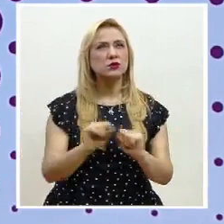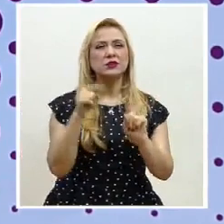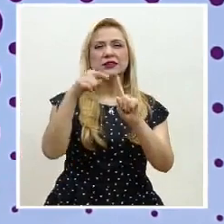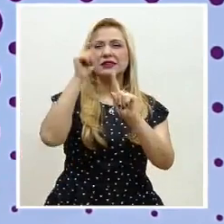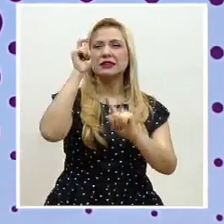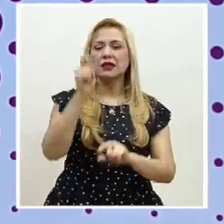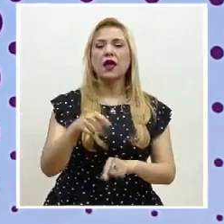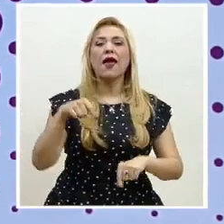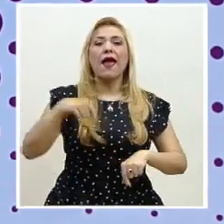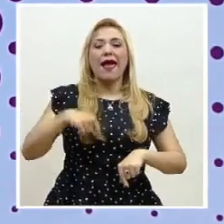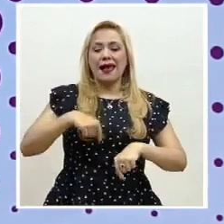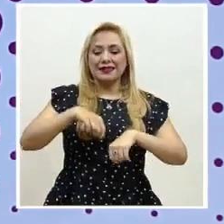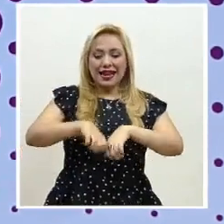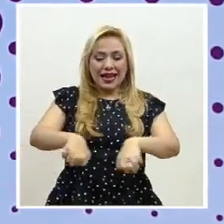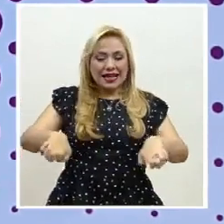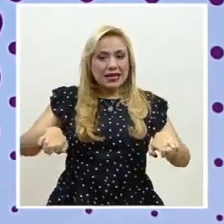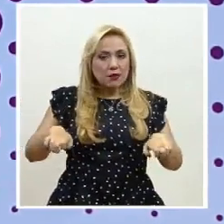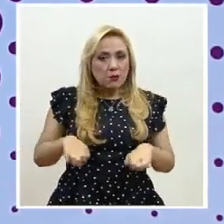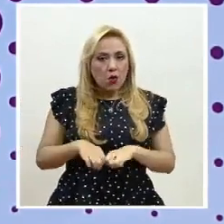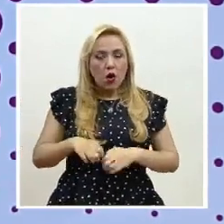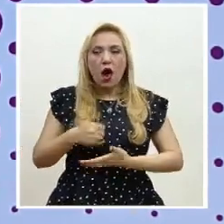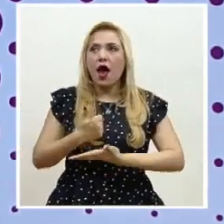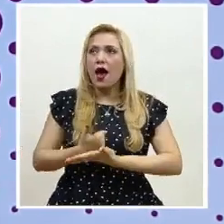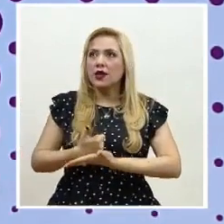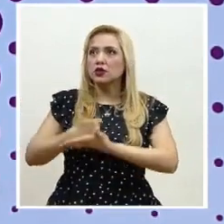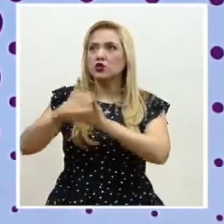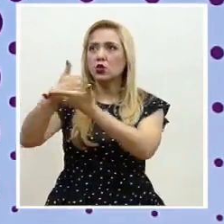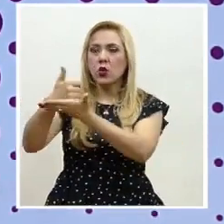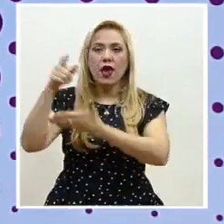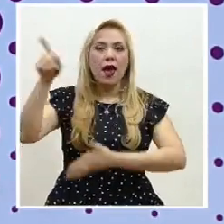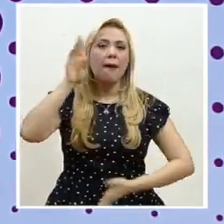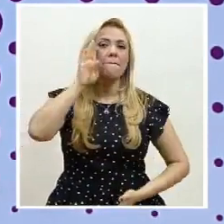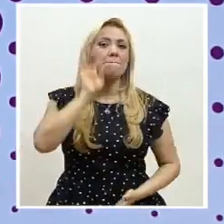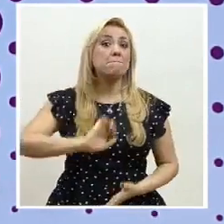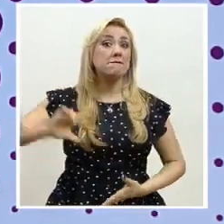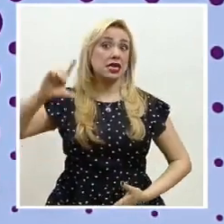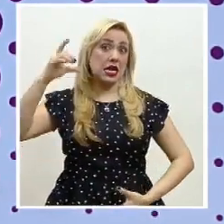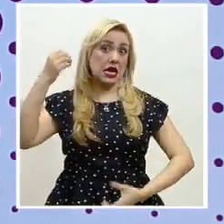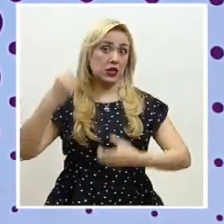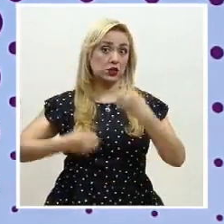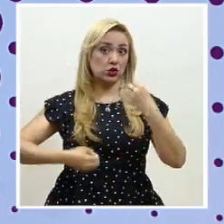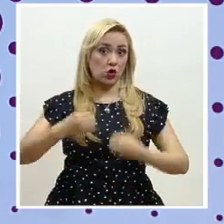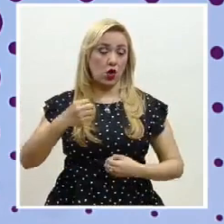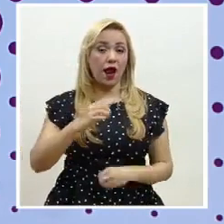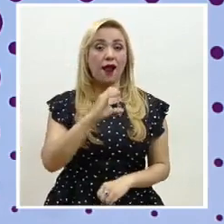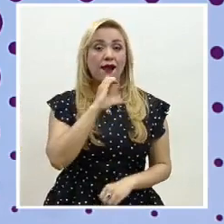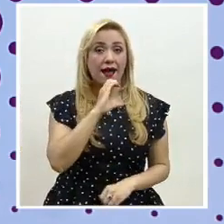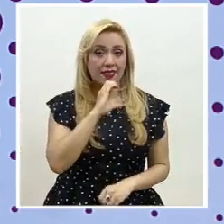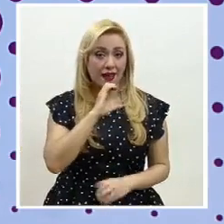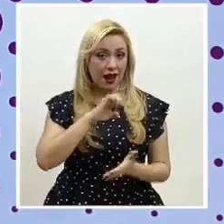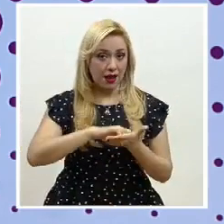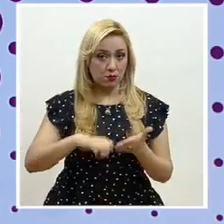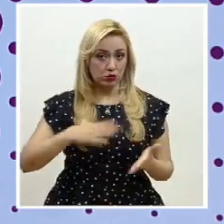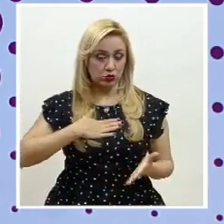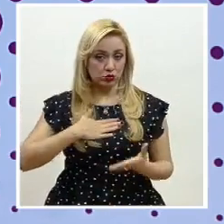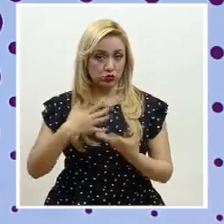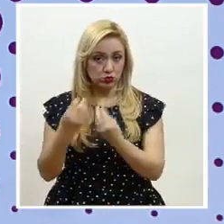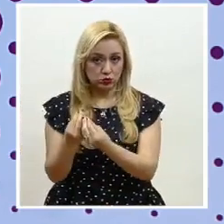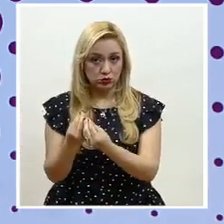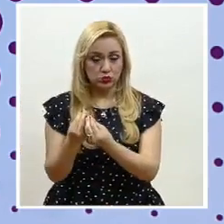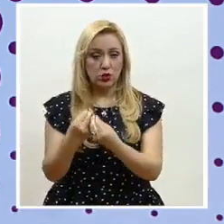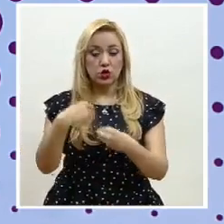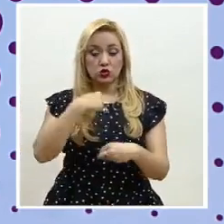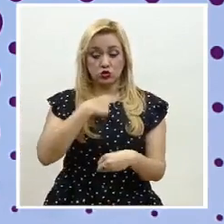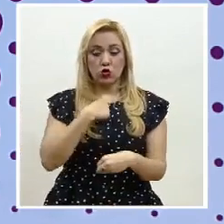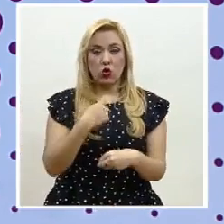el equipo que ayuda a forjar el criterio de un ministro. Por lo menos en la ponencia del ministro González Alcántara, el papel del